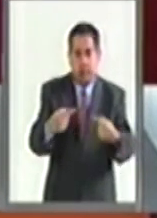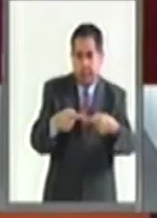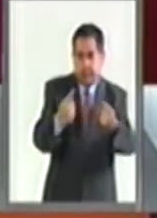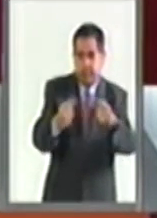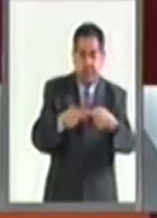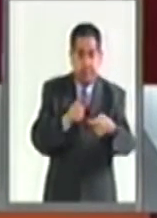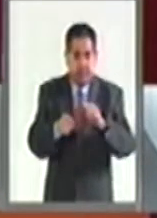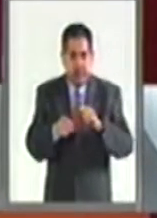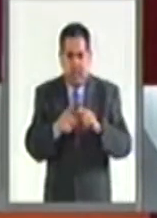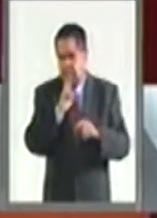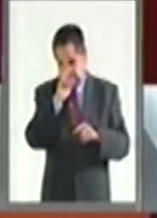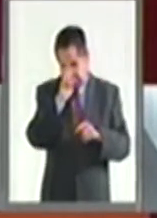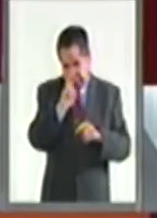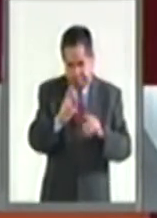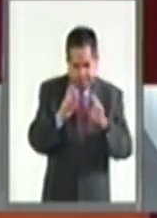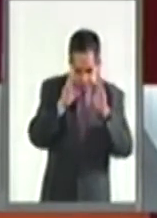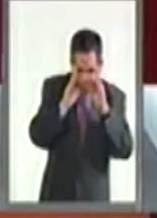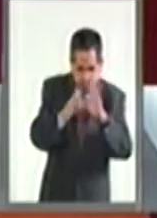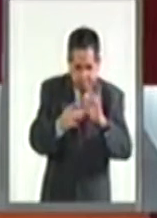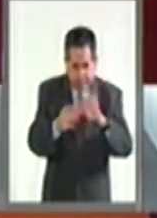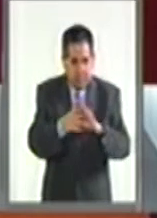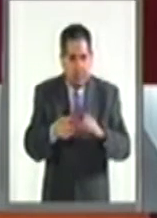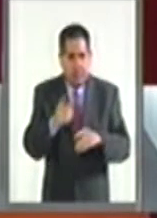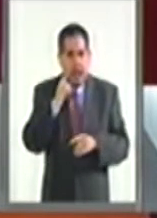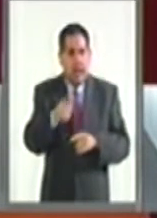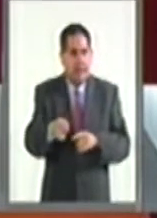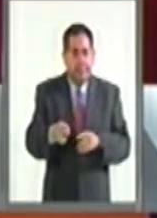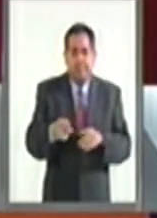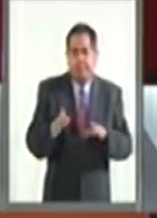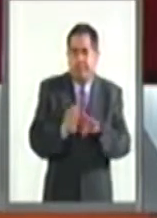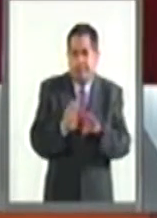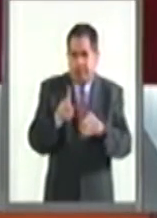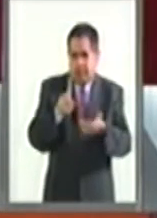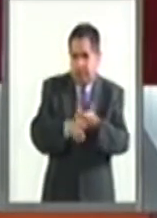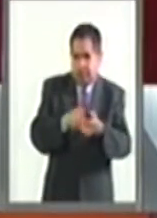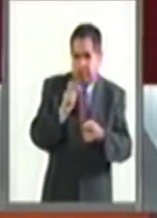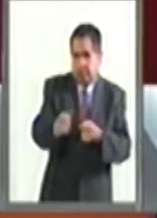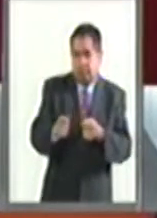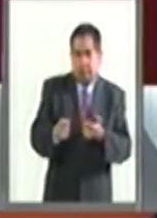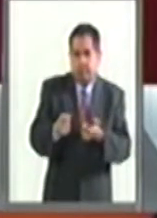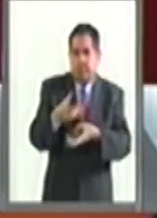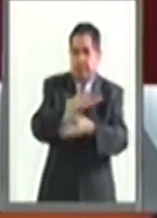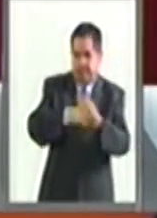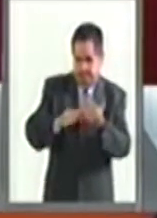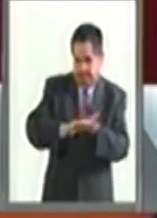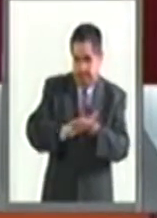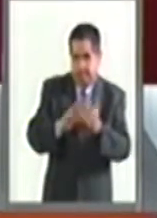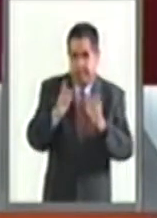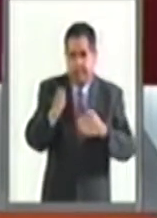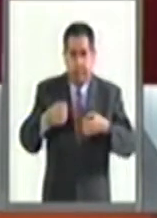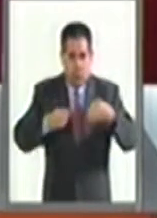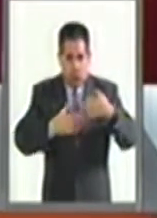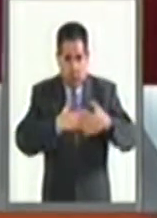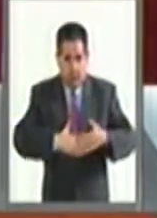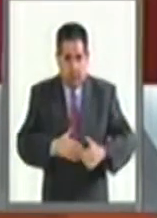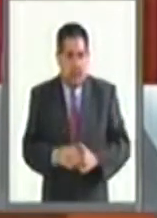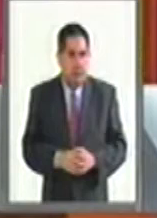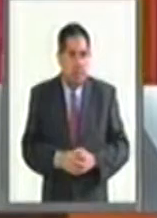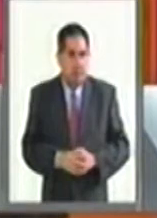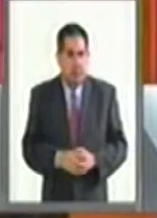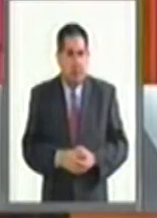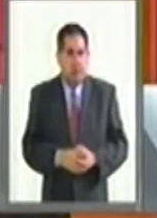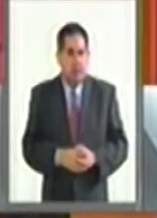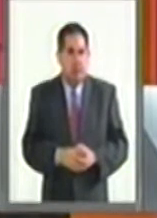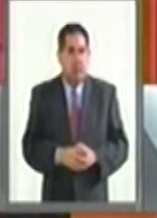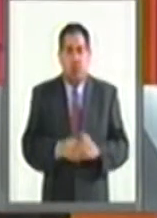controversias enfocadas primordialmente a la persecución del amplio sentido, es decir, de la justicia.